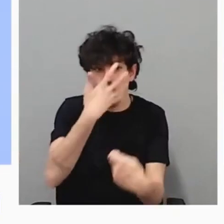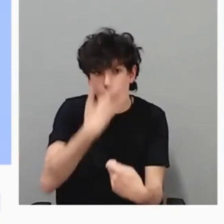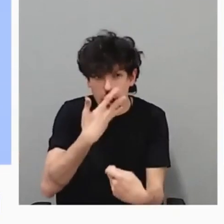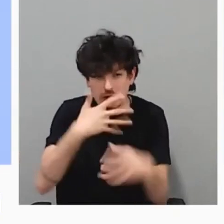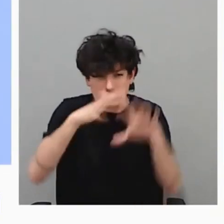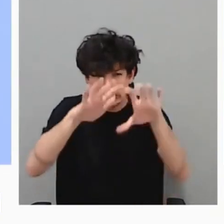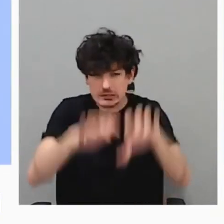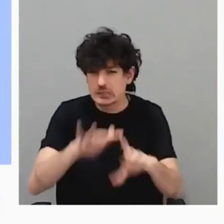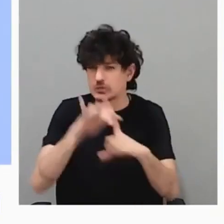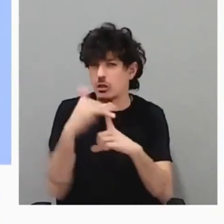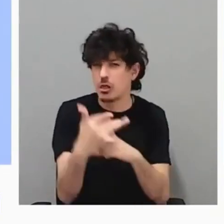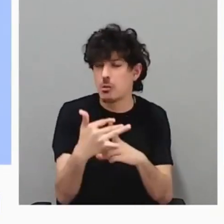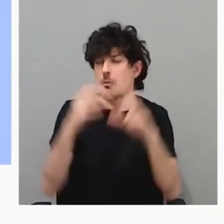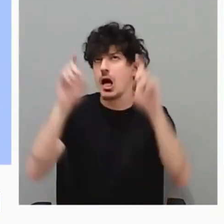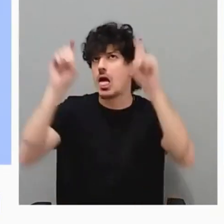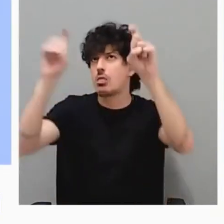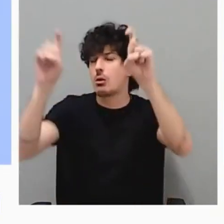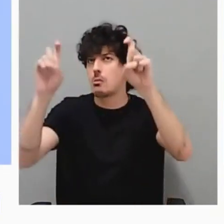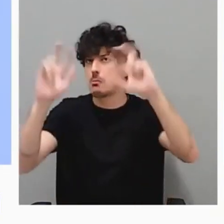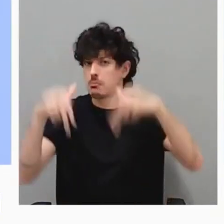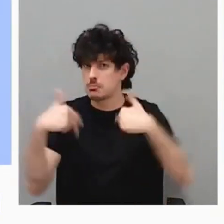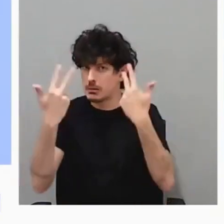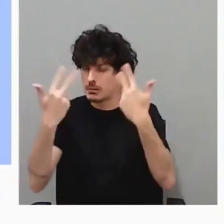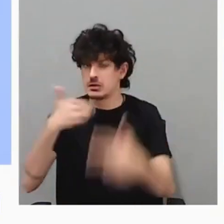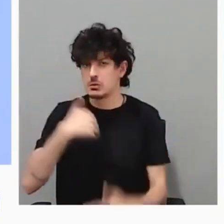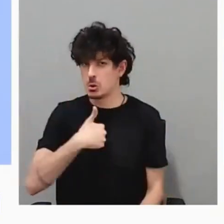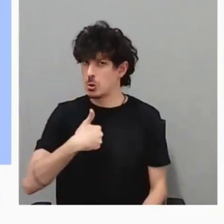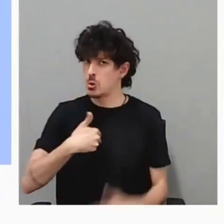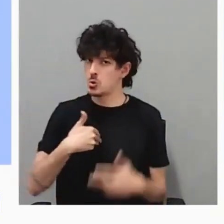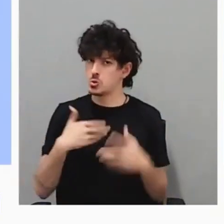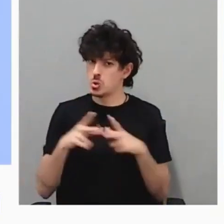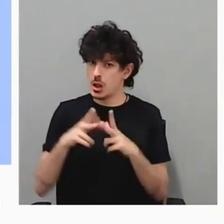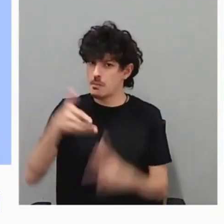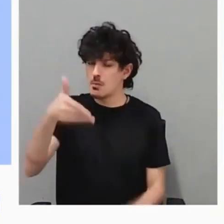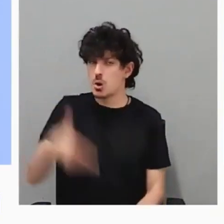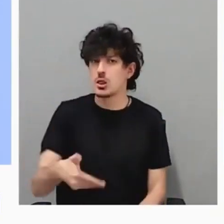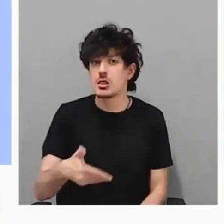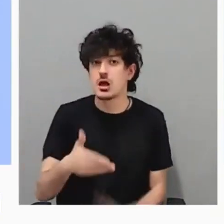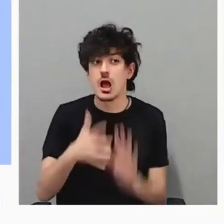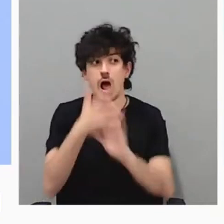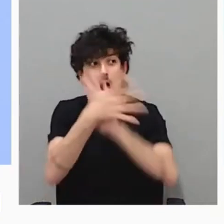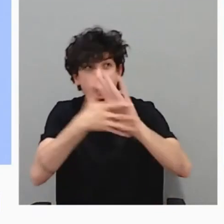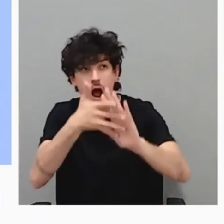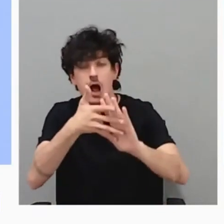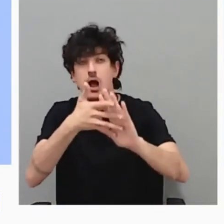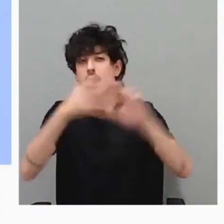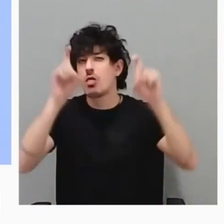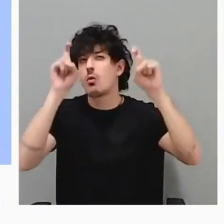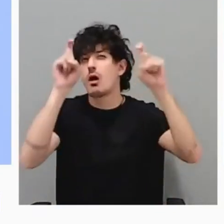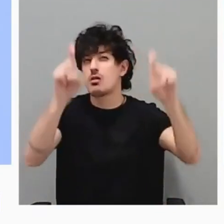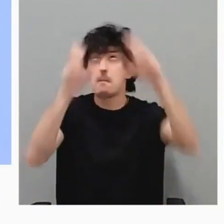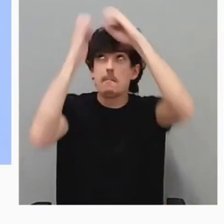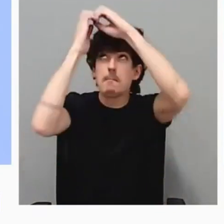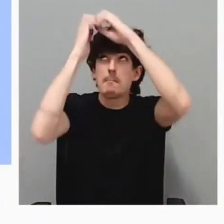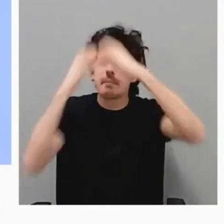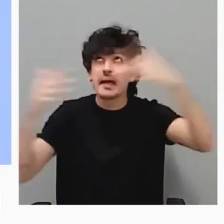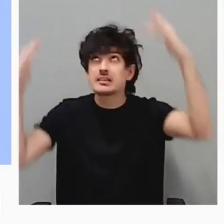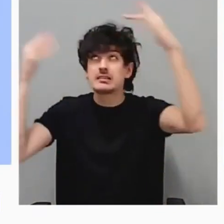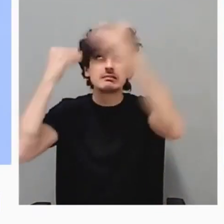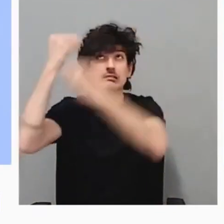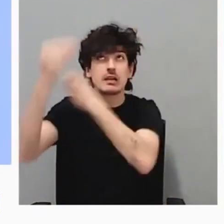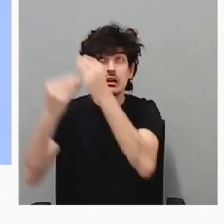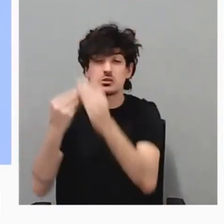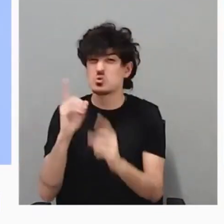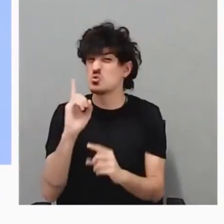no solamente o sea, quiero que también pensemos cuando hablamos de educación, no solamente en nuestro contexto cercano, ¿no? En la mesa anterior de